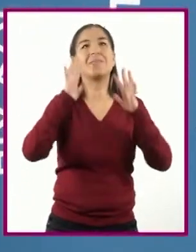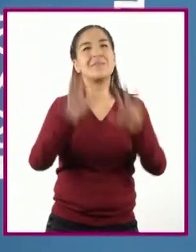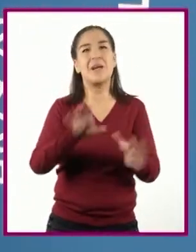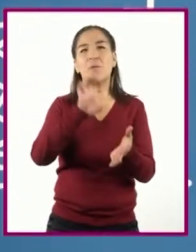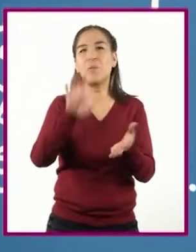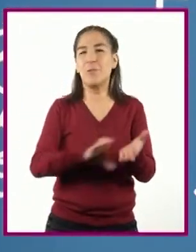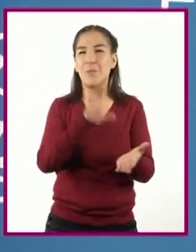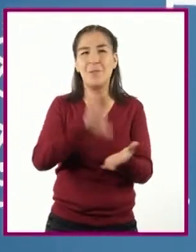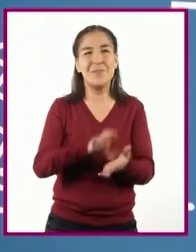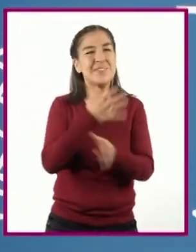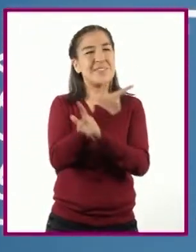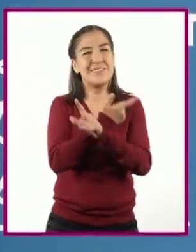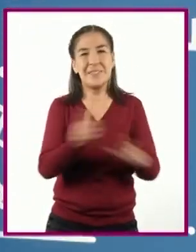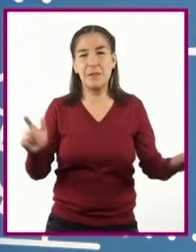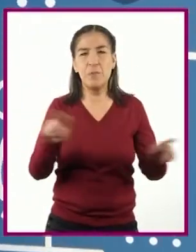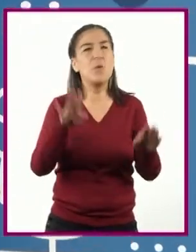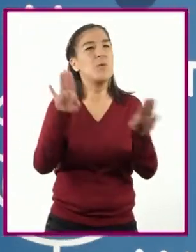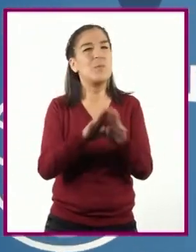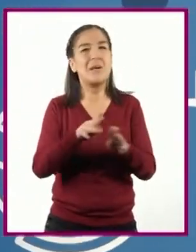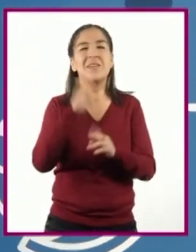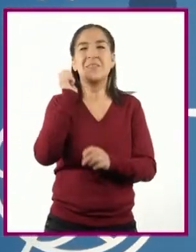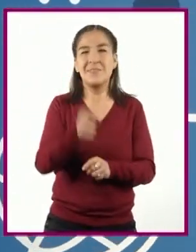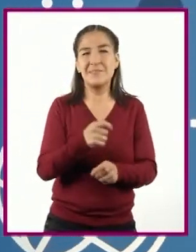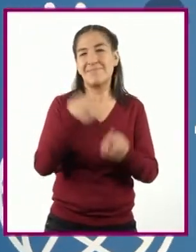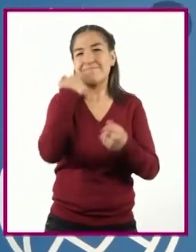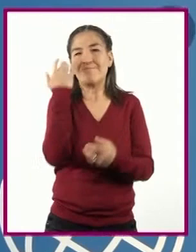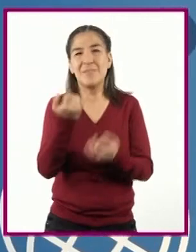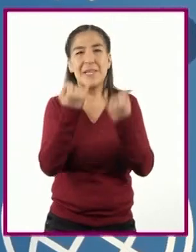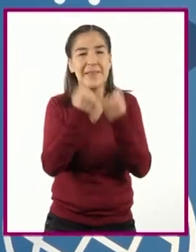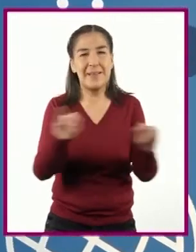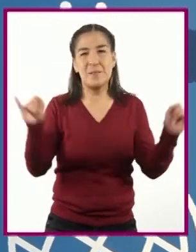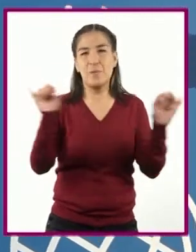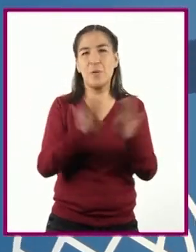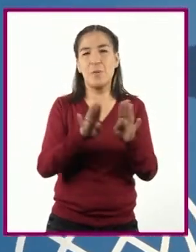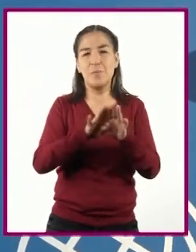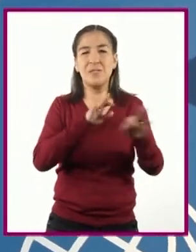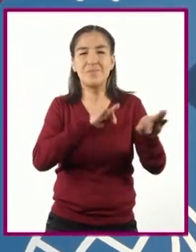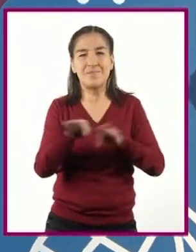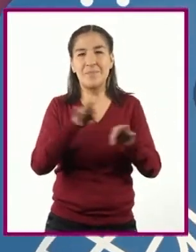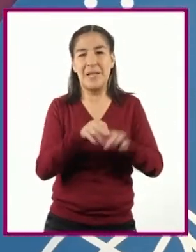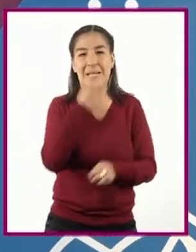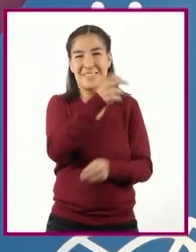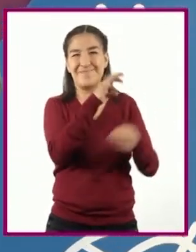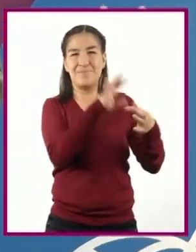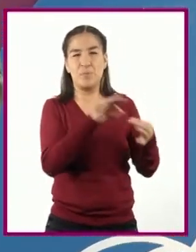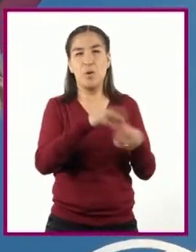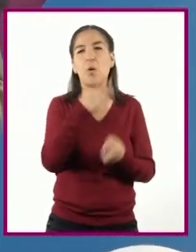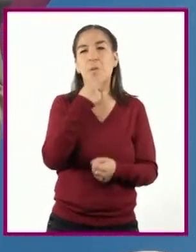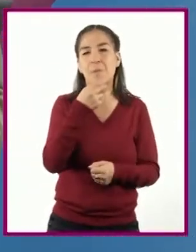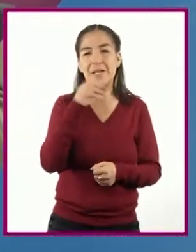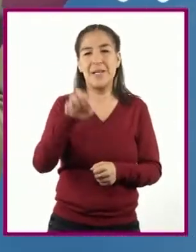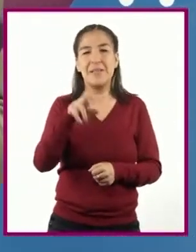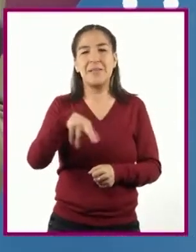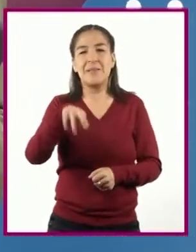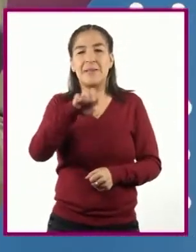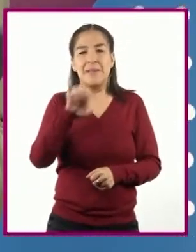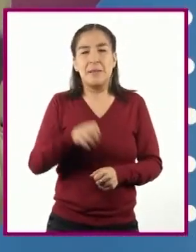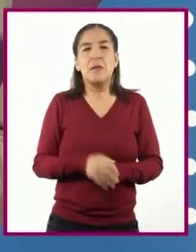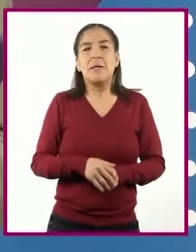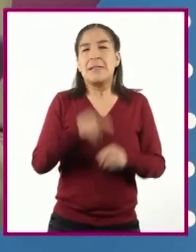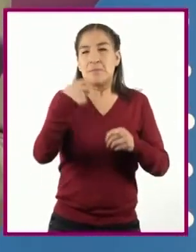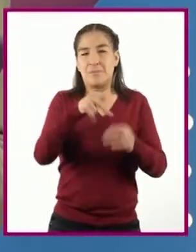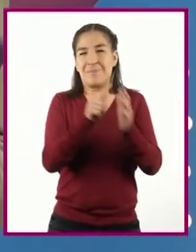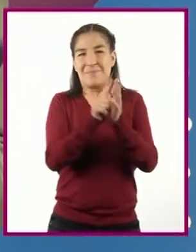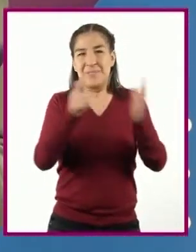colonia, terminó por naufragar en la dependencia. Así lo explica el historiador Enrique Semo en su libro México